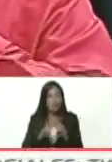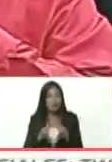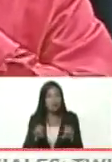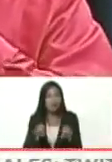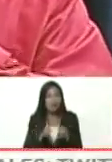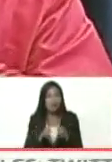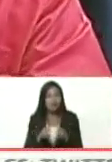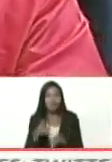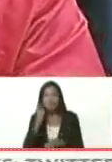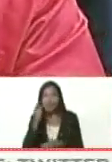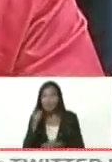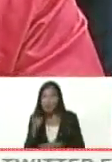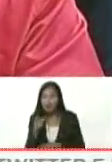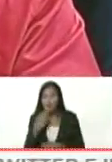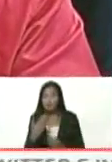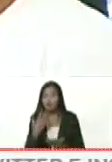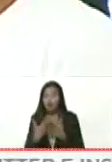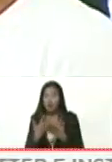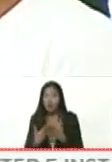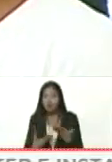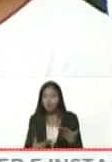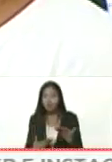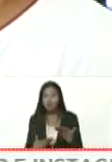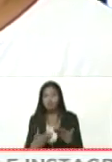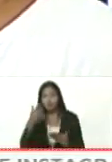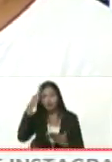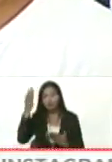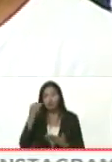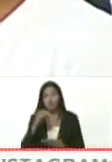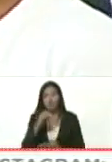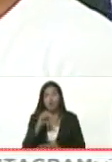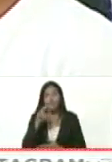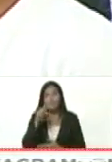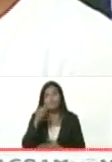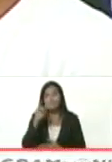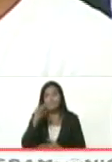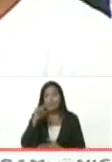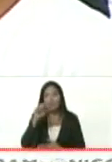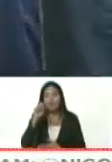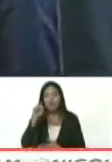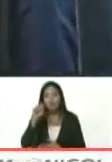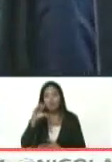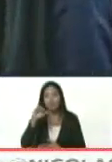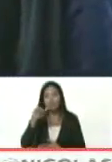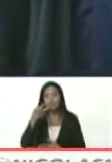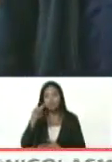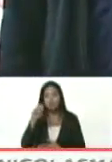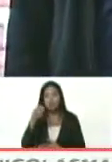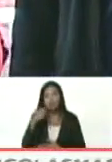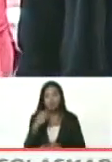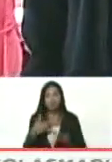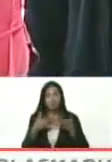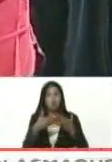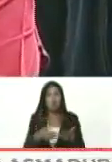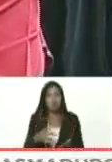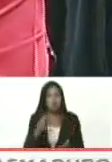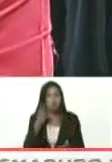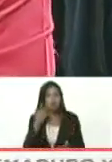Carmen Victoria Pérez y del Consejo Comunal La Cumbre de Piloncito en los Valles del Tuy, yo se los doy, por